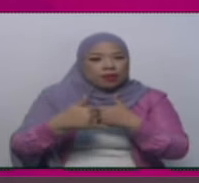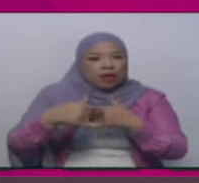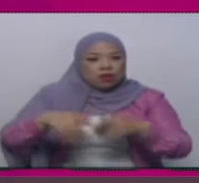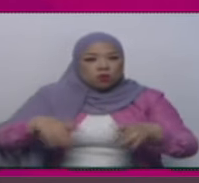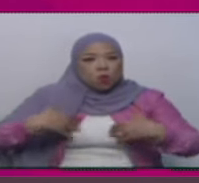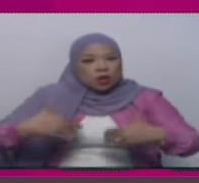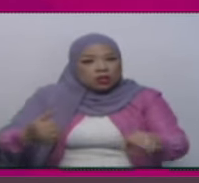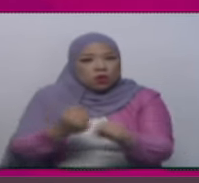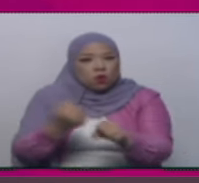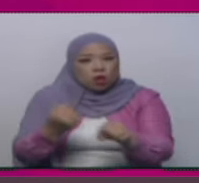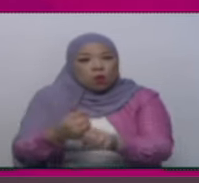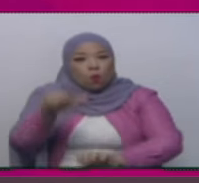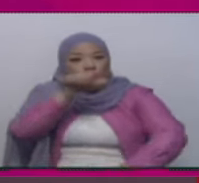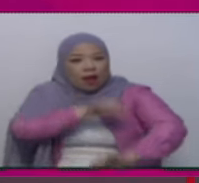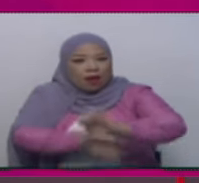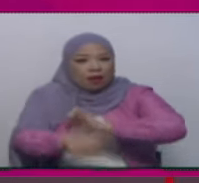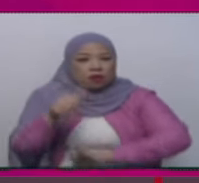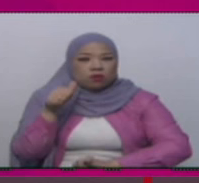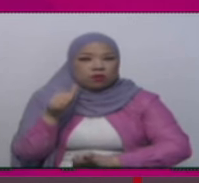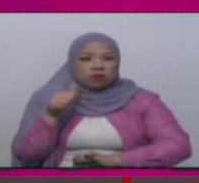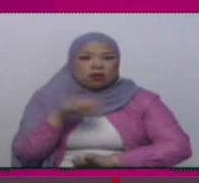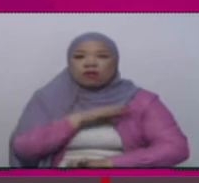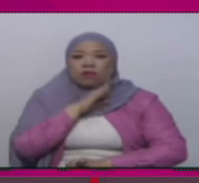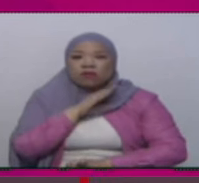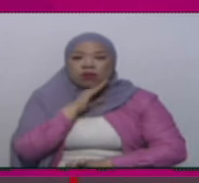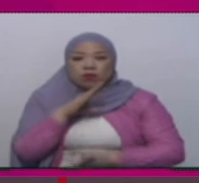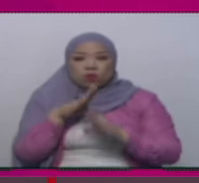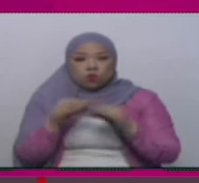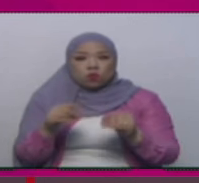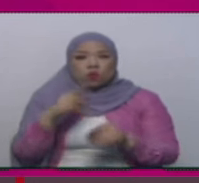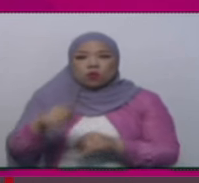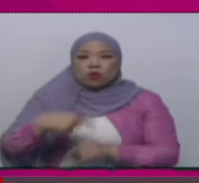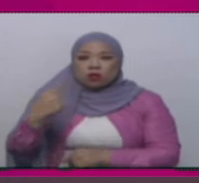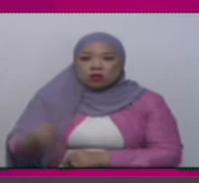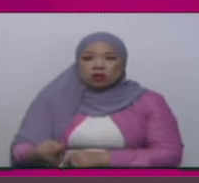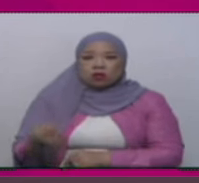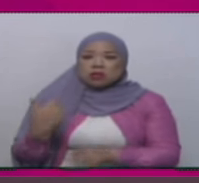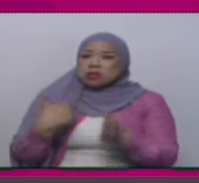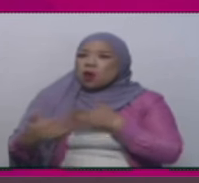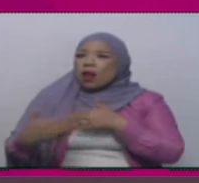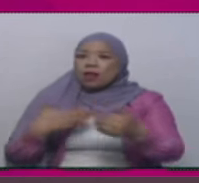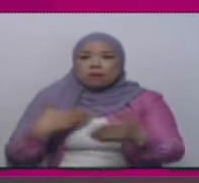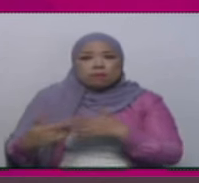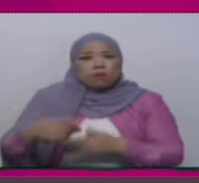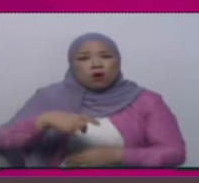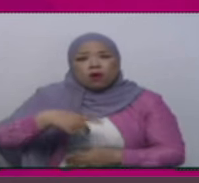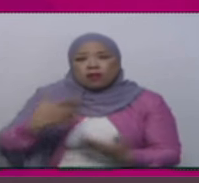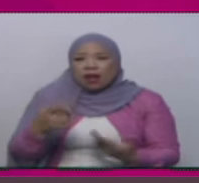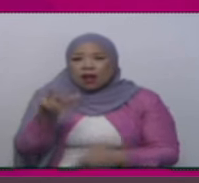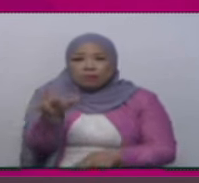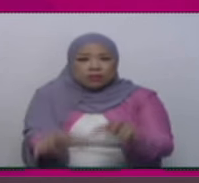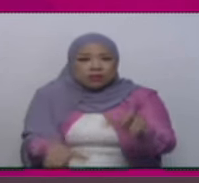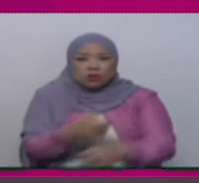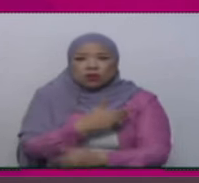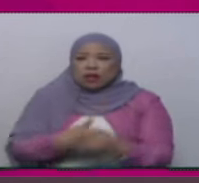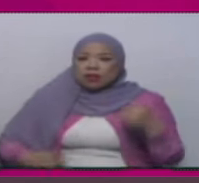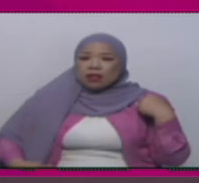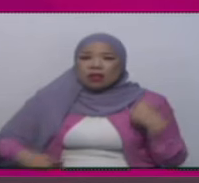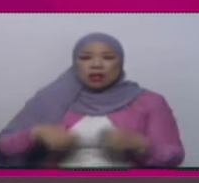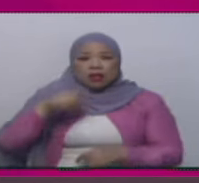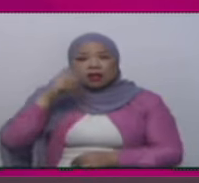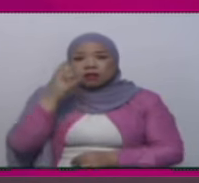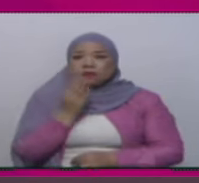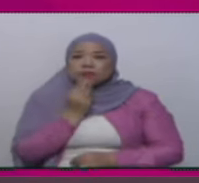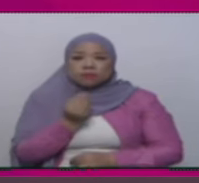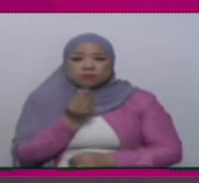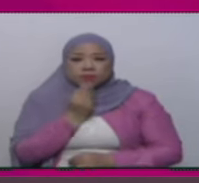salud, así como los heridos y los enfermos. Todo eso ha pasado por debajo de la mesa en este conflicto, en este genocidio. 60%